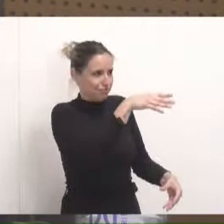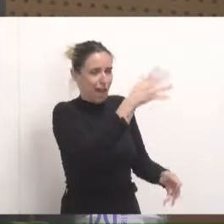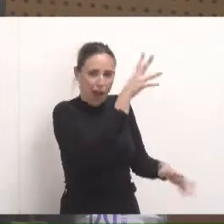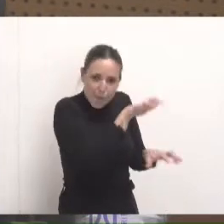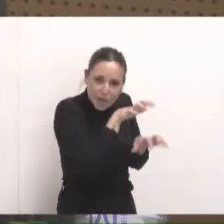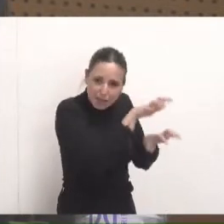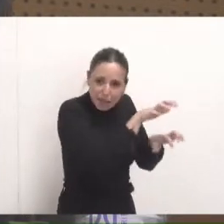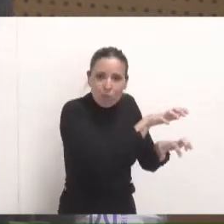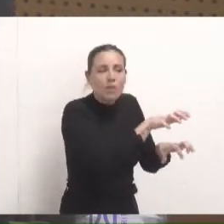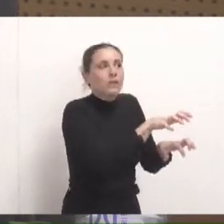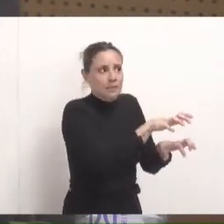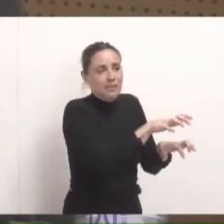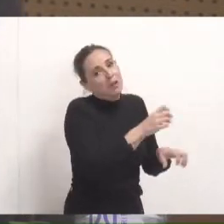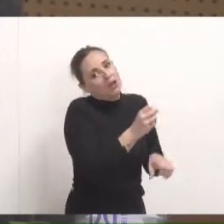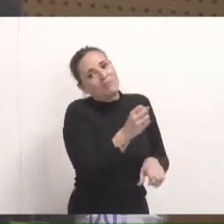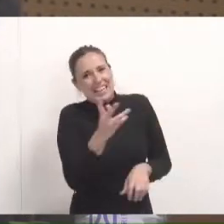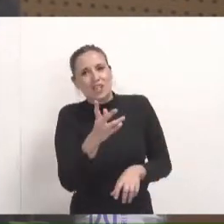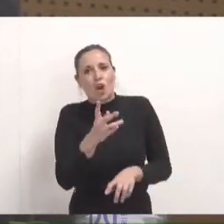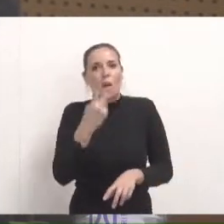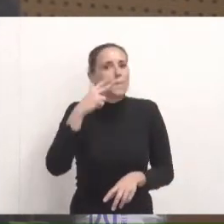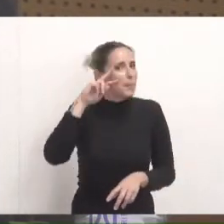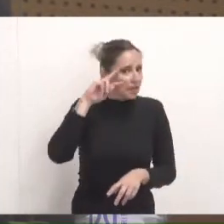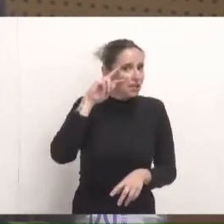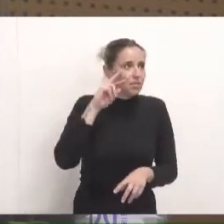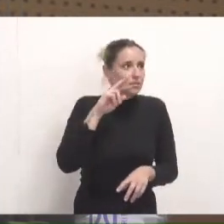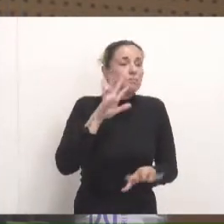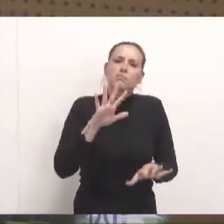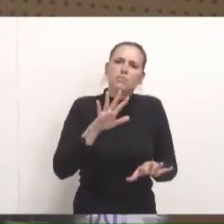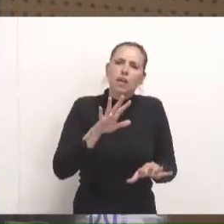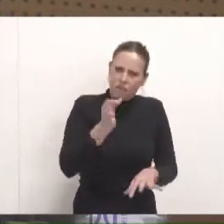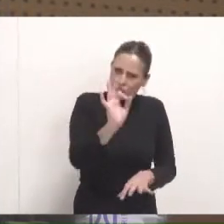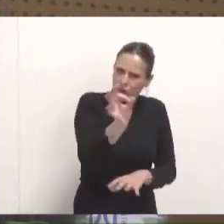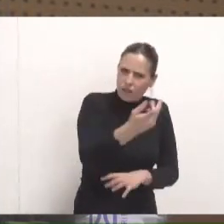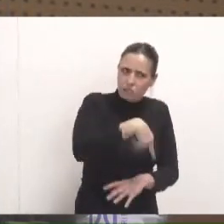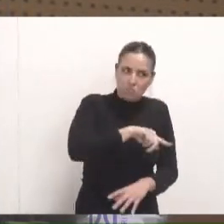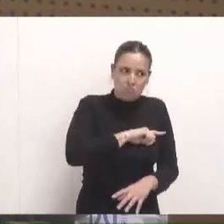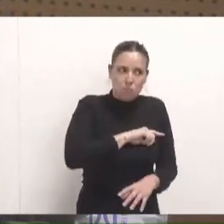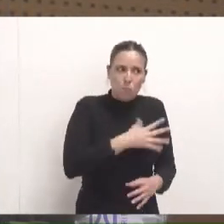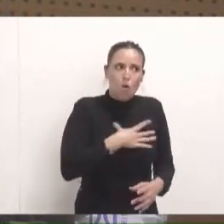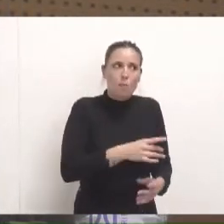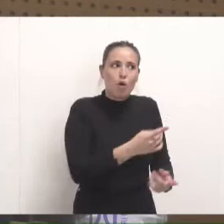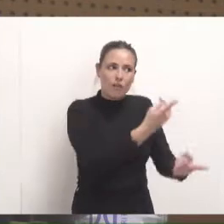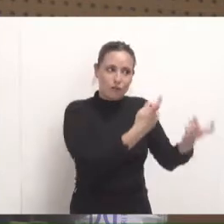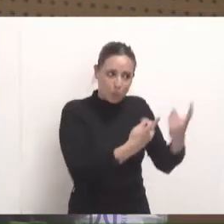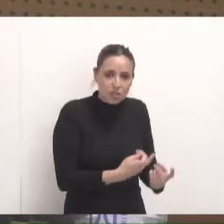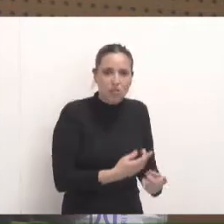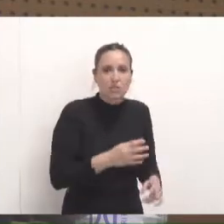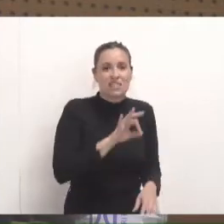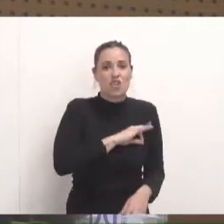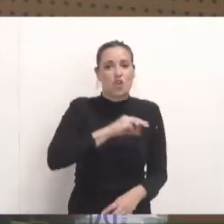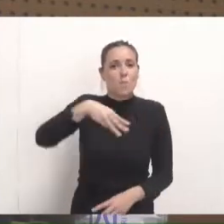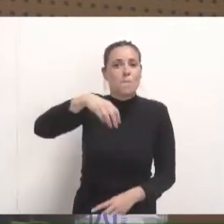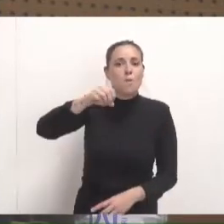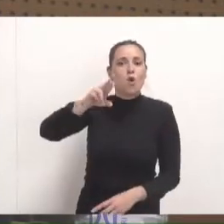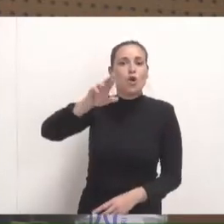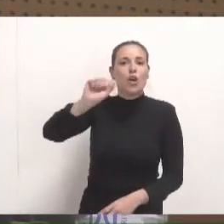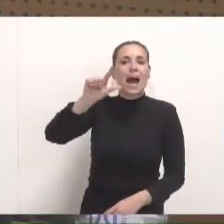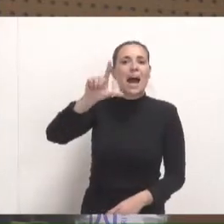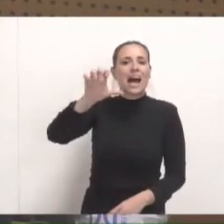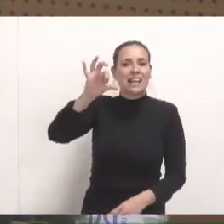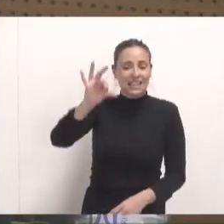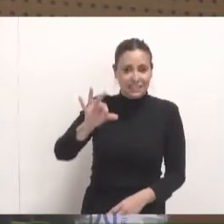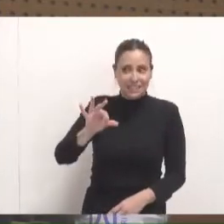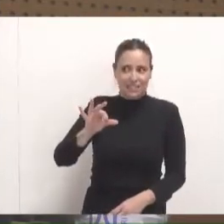se han especializado en eso, sí es verdad que hay información, señor Morales, de que aunque el